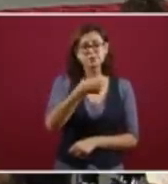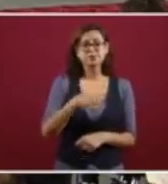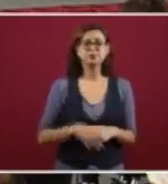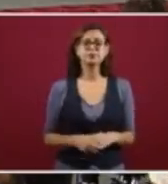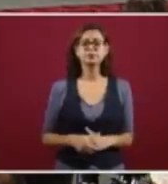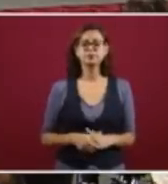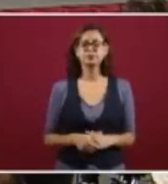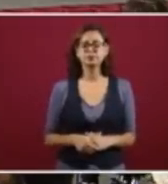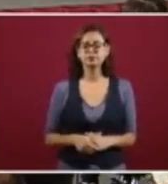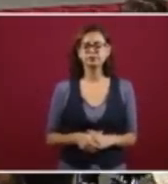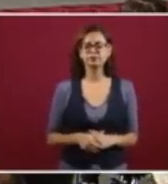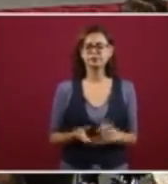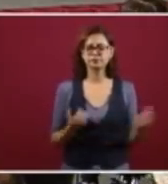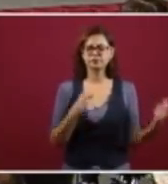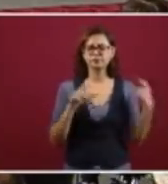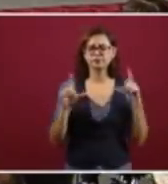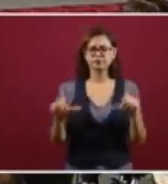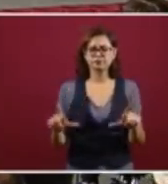Siguiente.